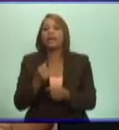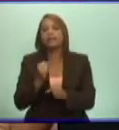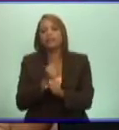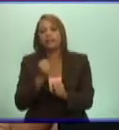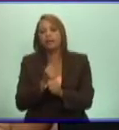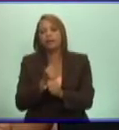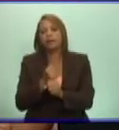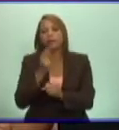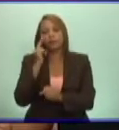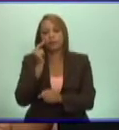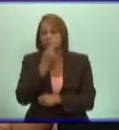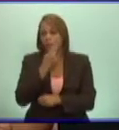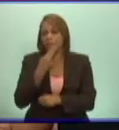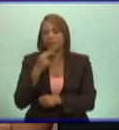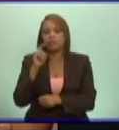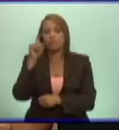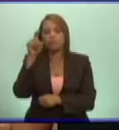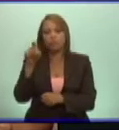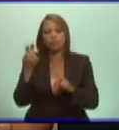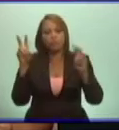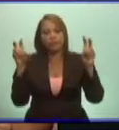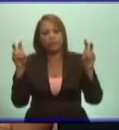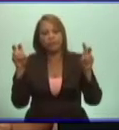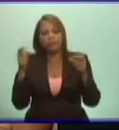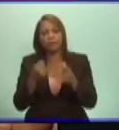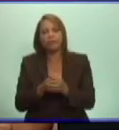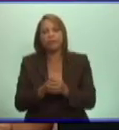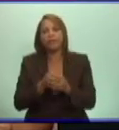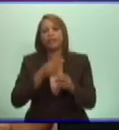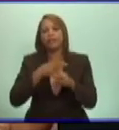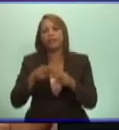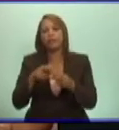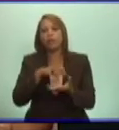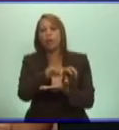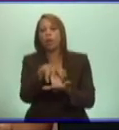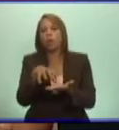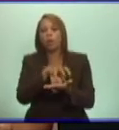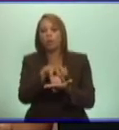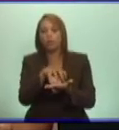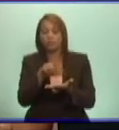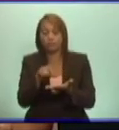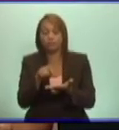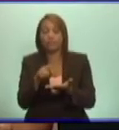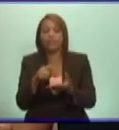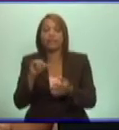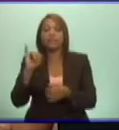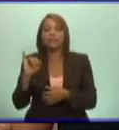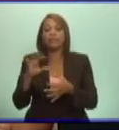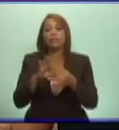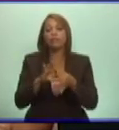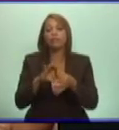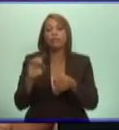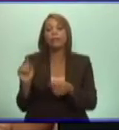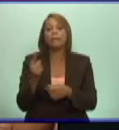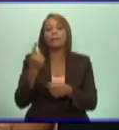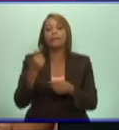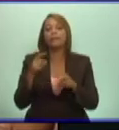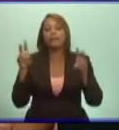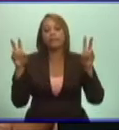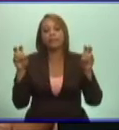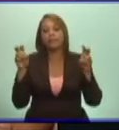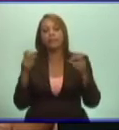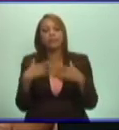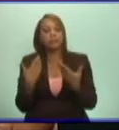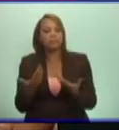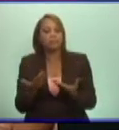Martí y el último tema relacionado con la historia local. Y en el caso de sexto grado, el primer tema versa